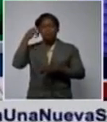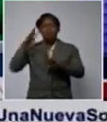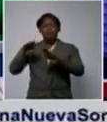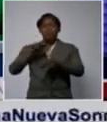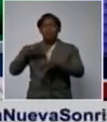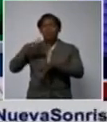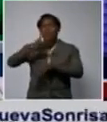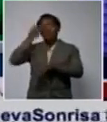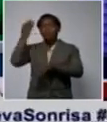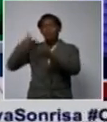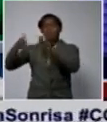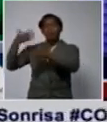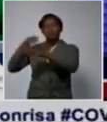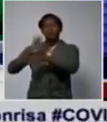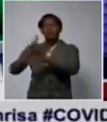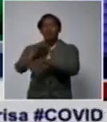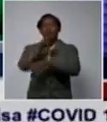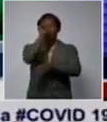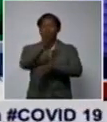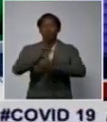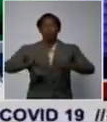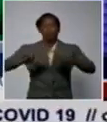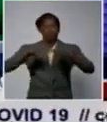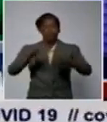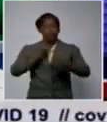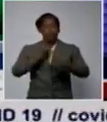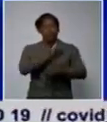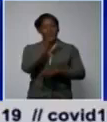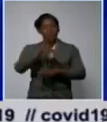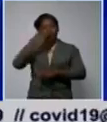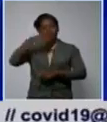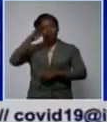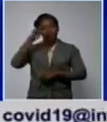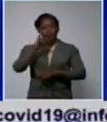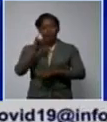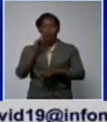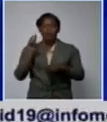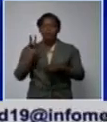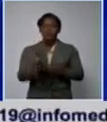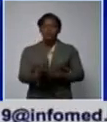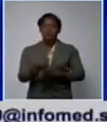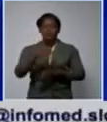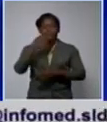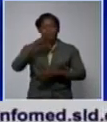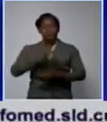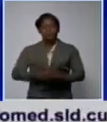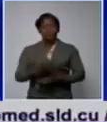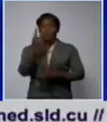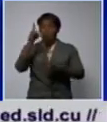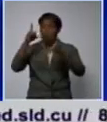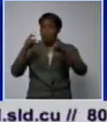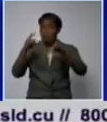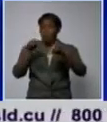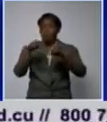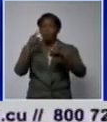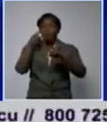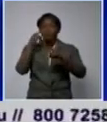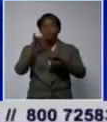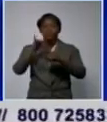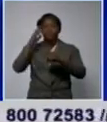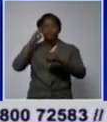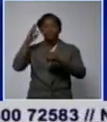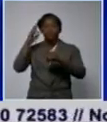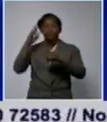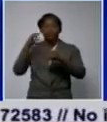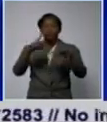la pandemia acabe. Hay una foto que se ha hecho ya memorable de este momento, y es esa foto de Te Quiero